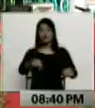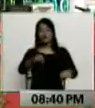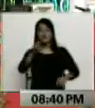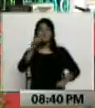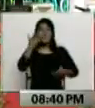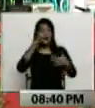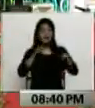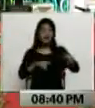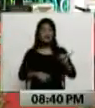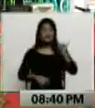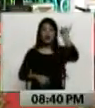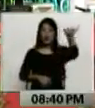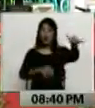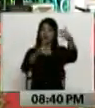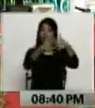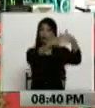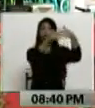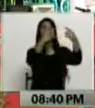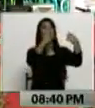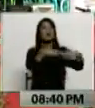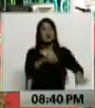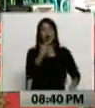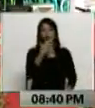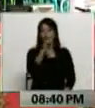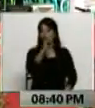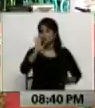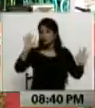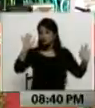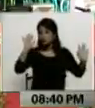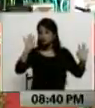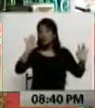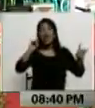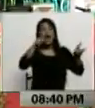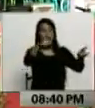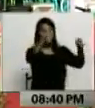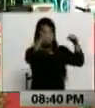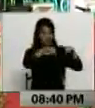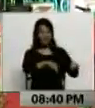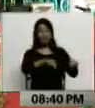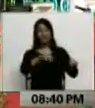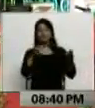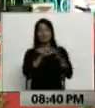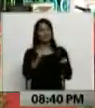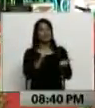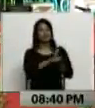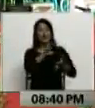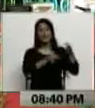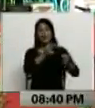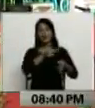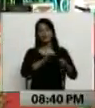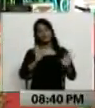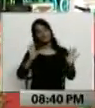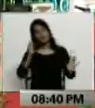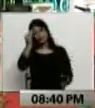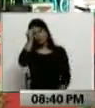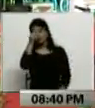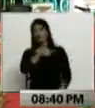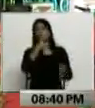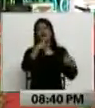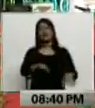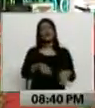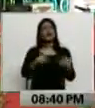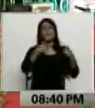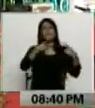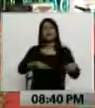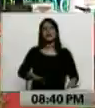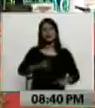sé todo tiene que ver con un viaje a Estados Unidos y algo que se perdió no sé Ahí se perdió la